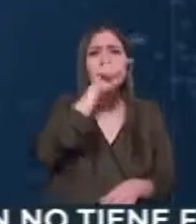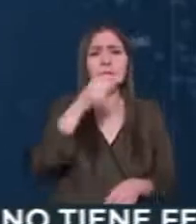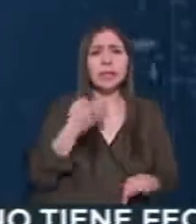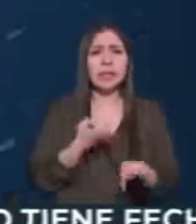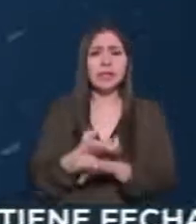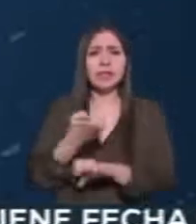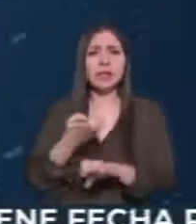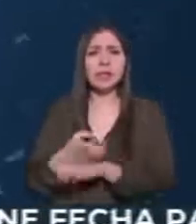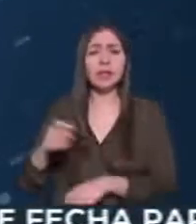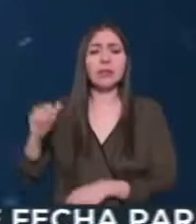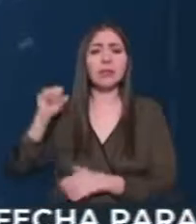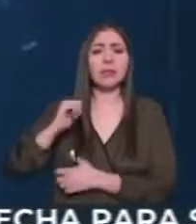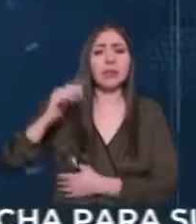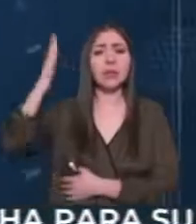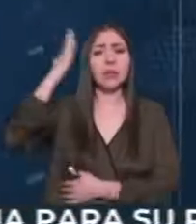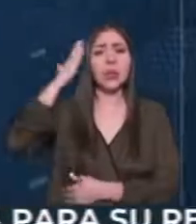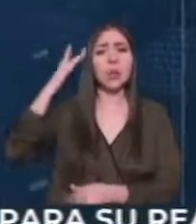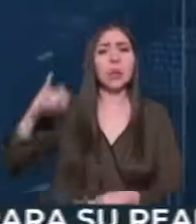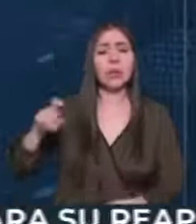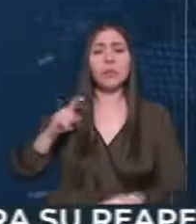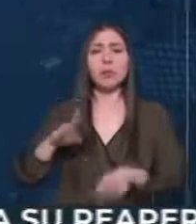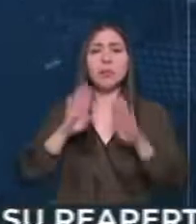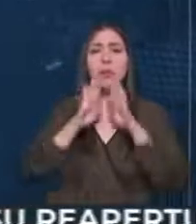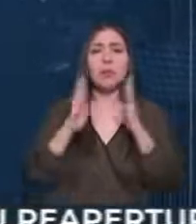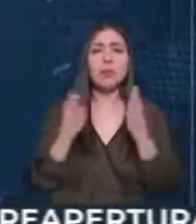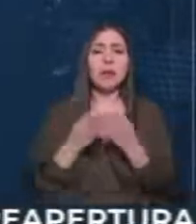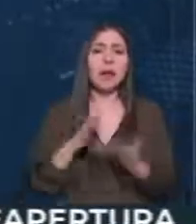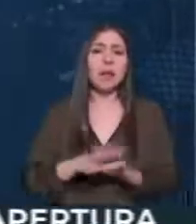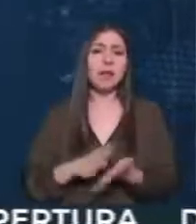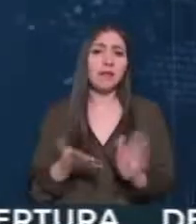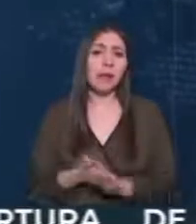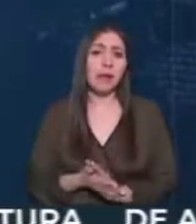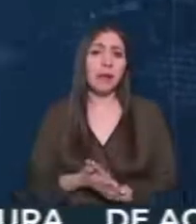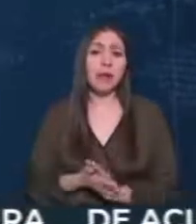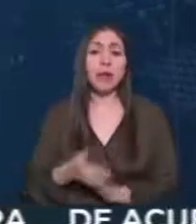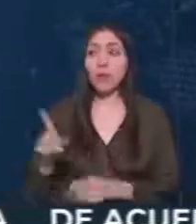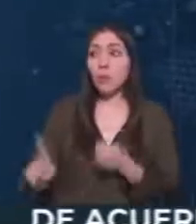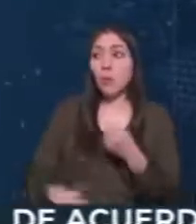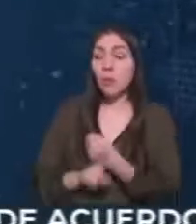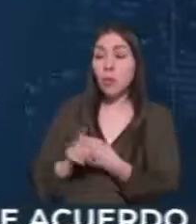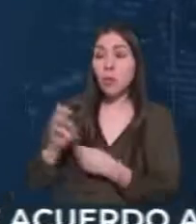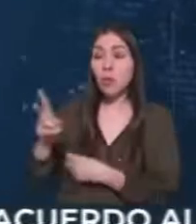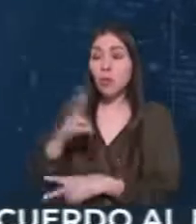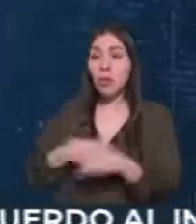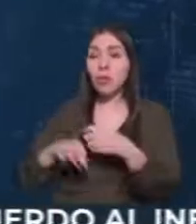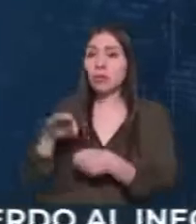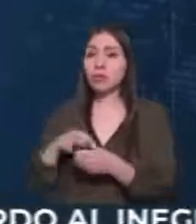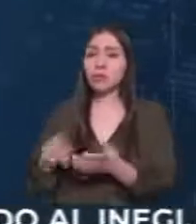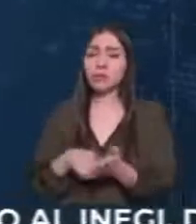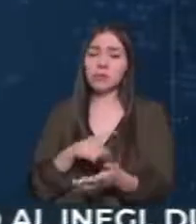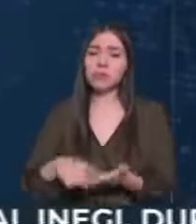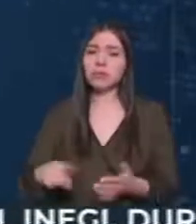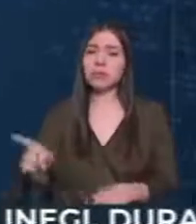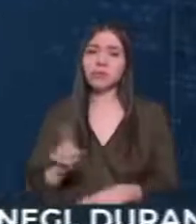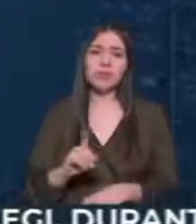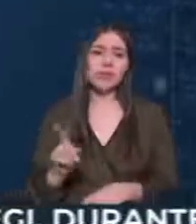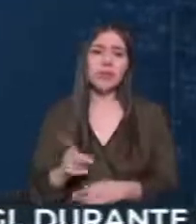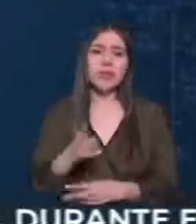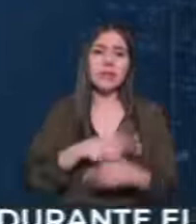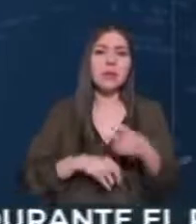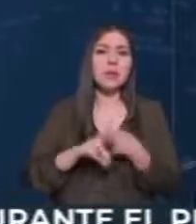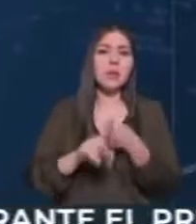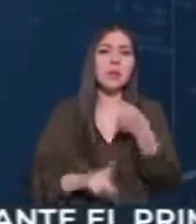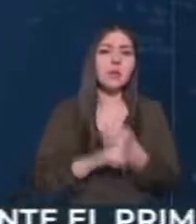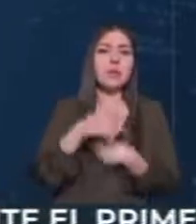crimen organizado. Y eso es un problema que no tiene que ver con las elecciones, tiene que ver con el estado de las cosas